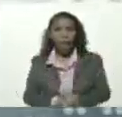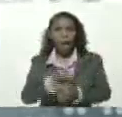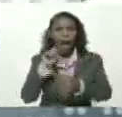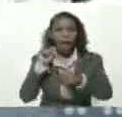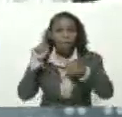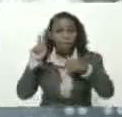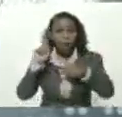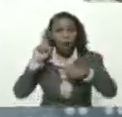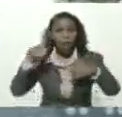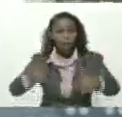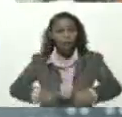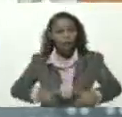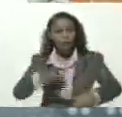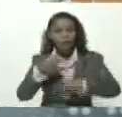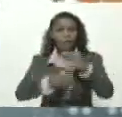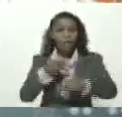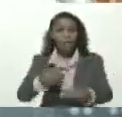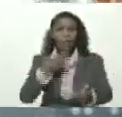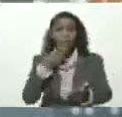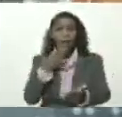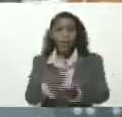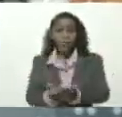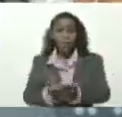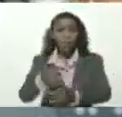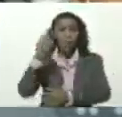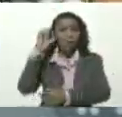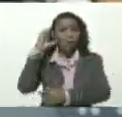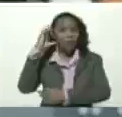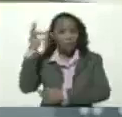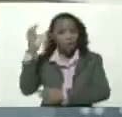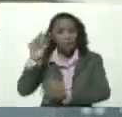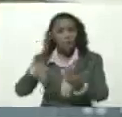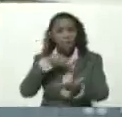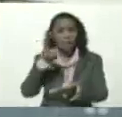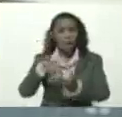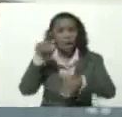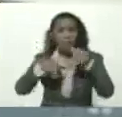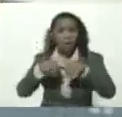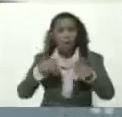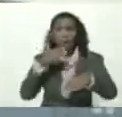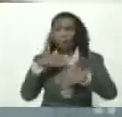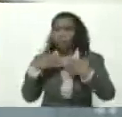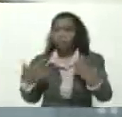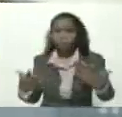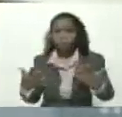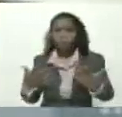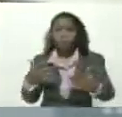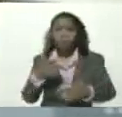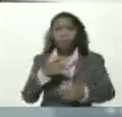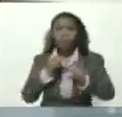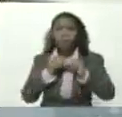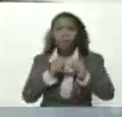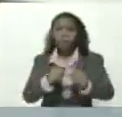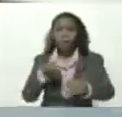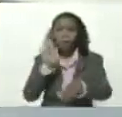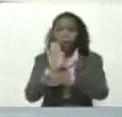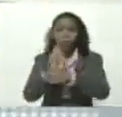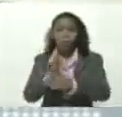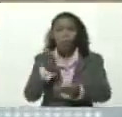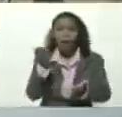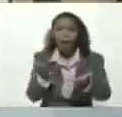esfuerzo adicional que pedimos desde el Consejo Nacional Electoral en el propósito de mantener los